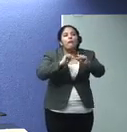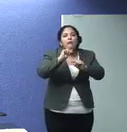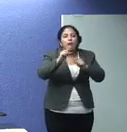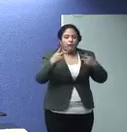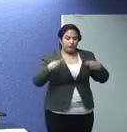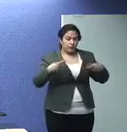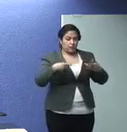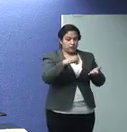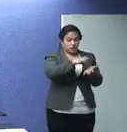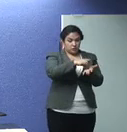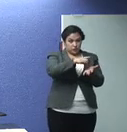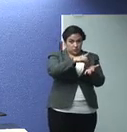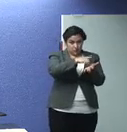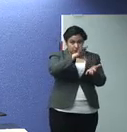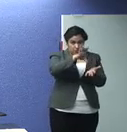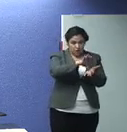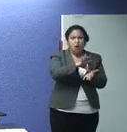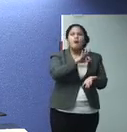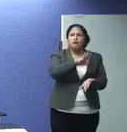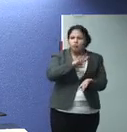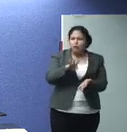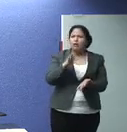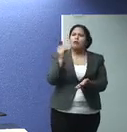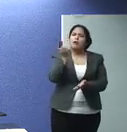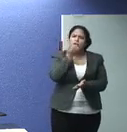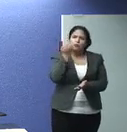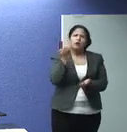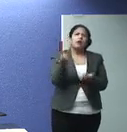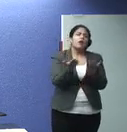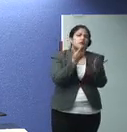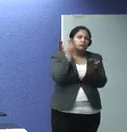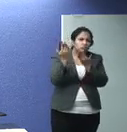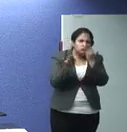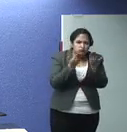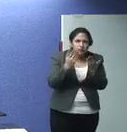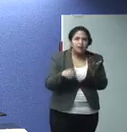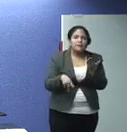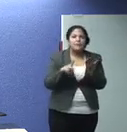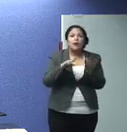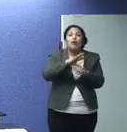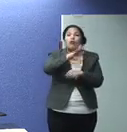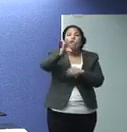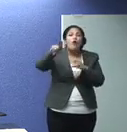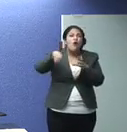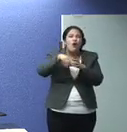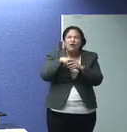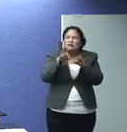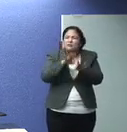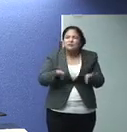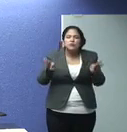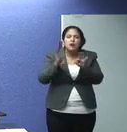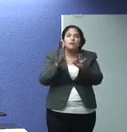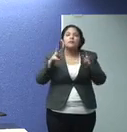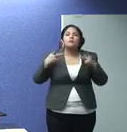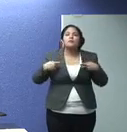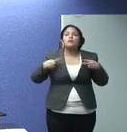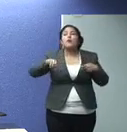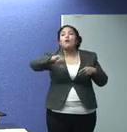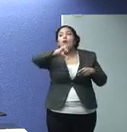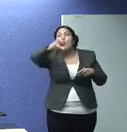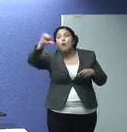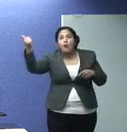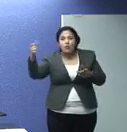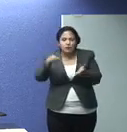con discapacidades pueden estudiar, pueden trabajar, pero todo tiene que ver con la percepción social que se tiene o la construcción social